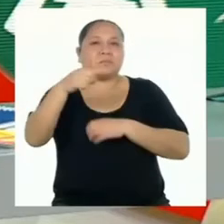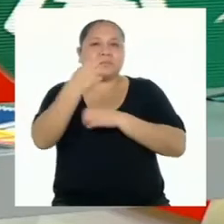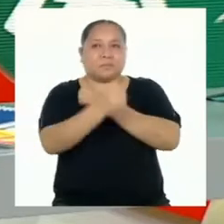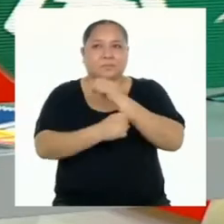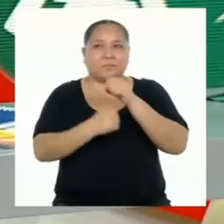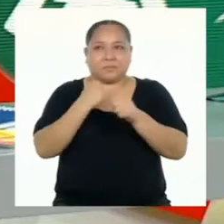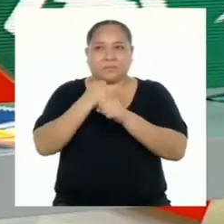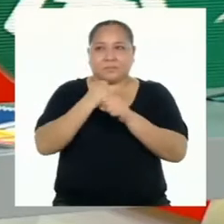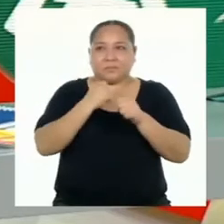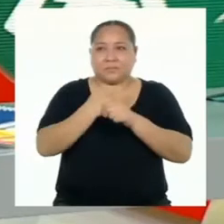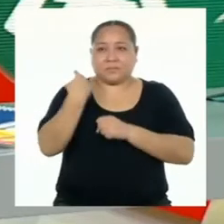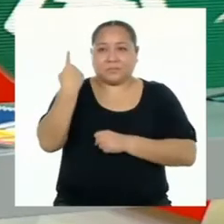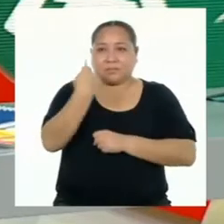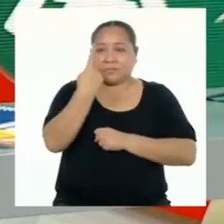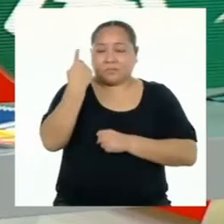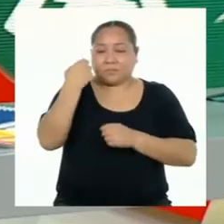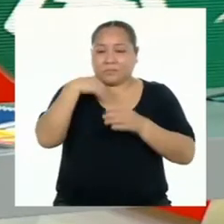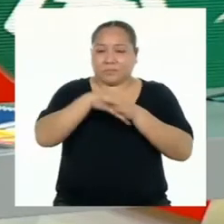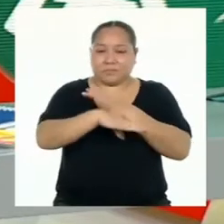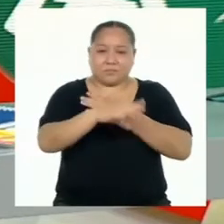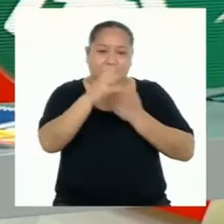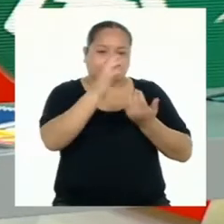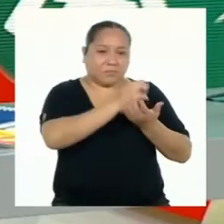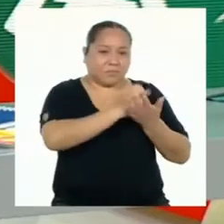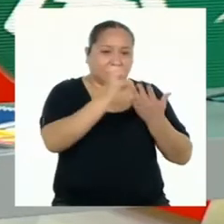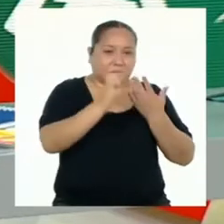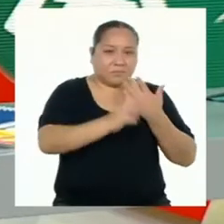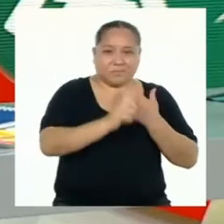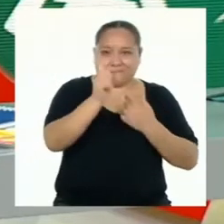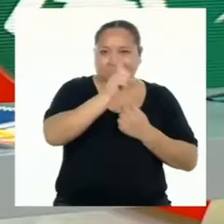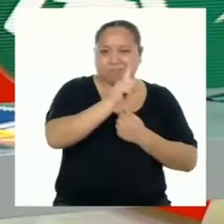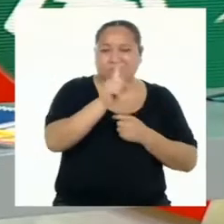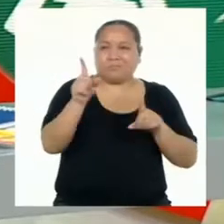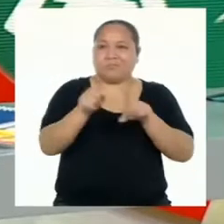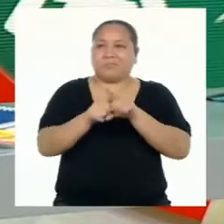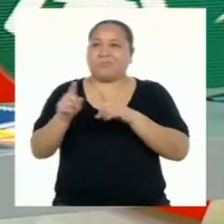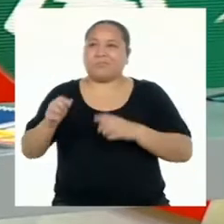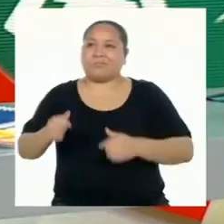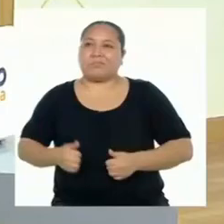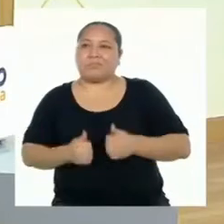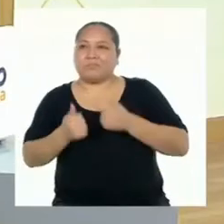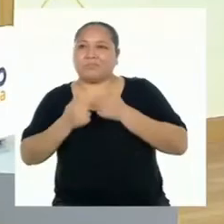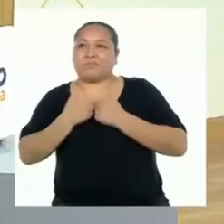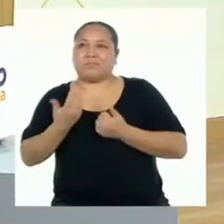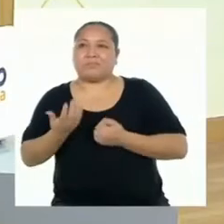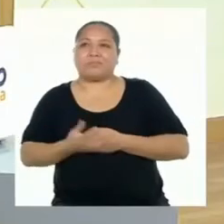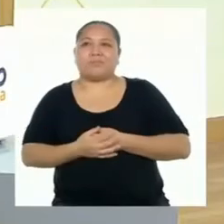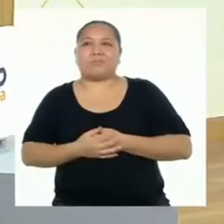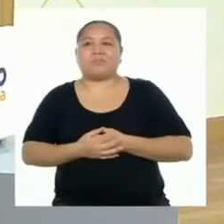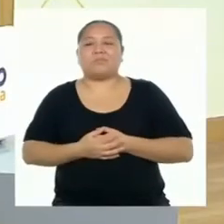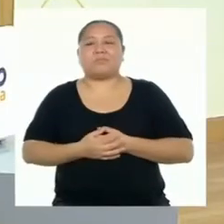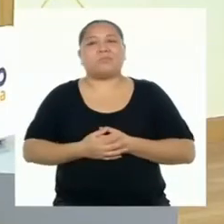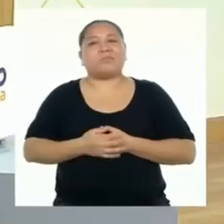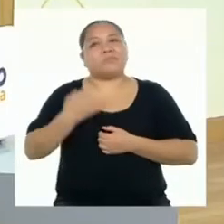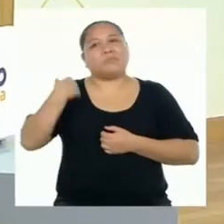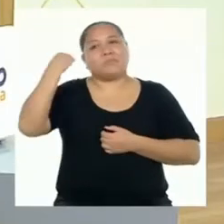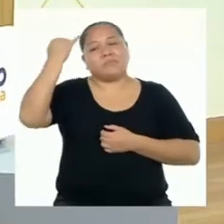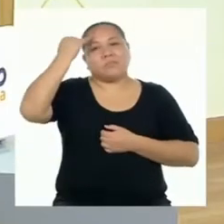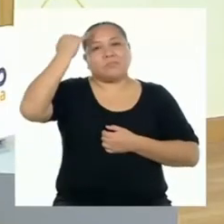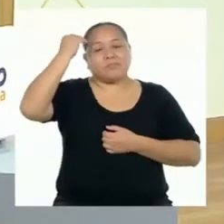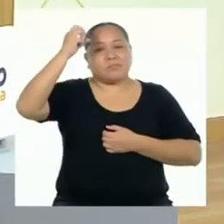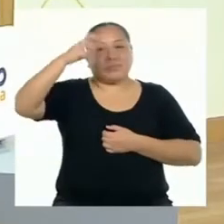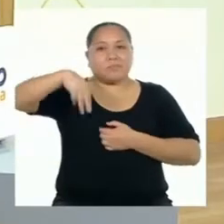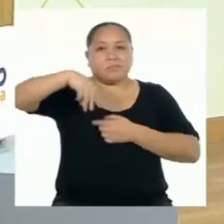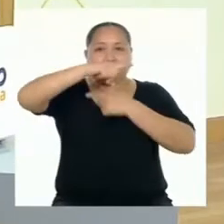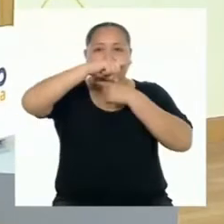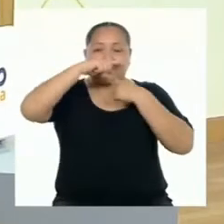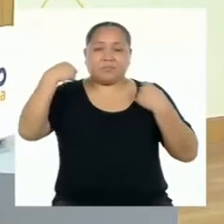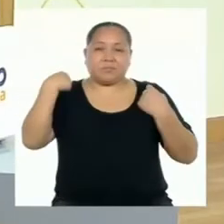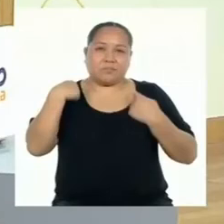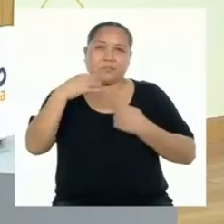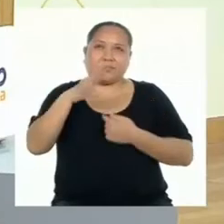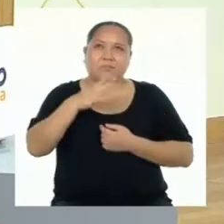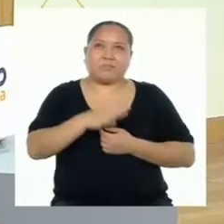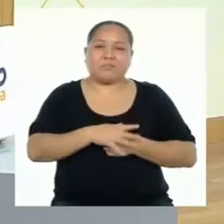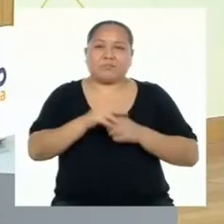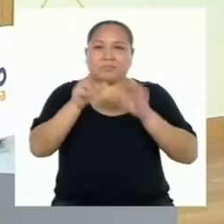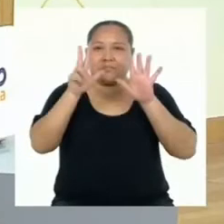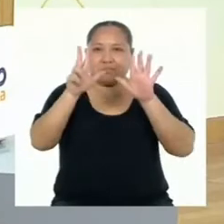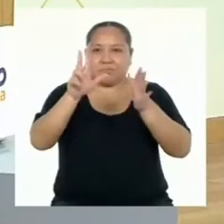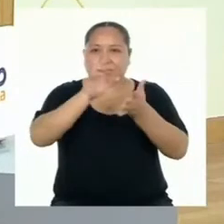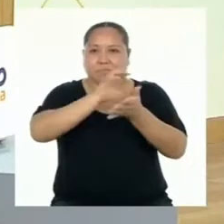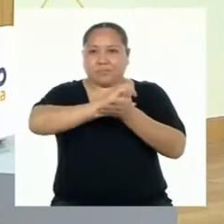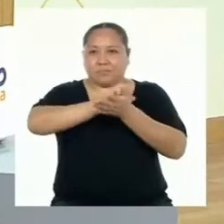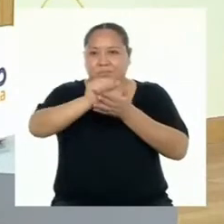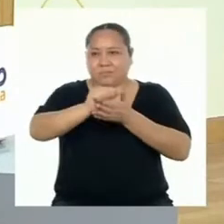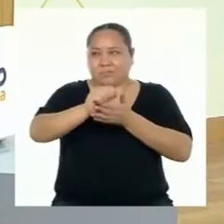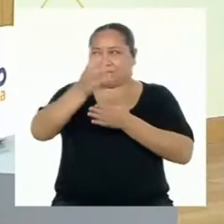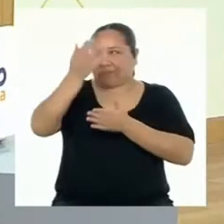año, no solo dentro del programa, sino también en nuestras vidas. Me imagino que en marzo, hace poco más de 8